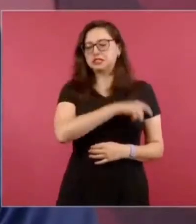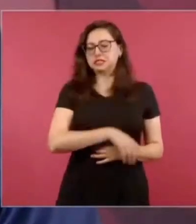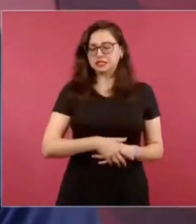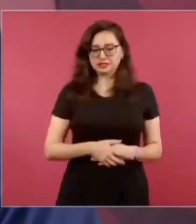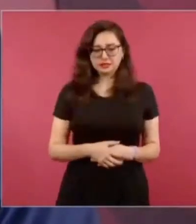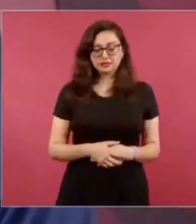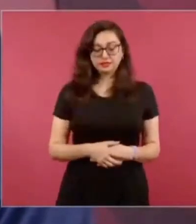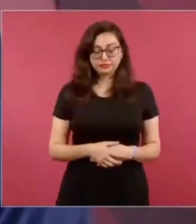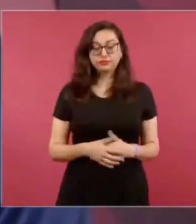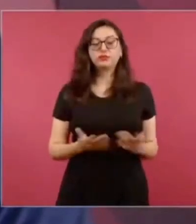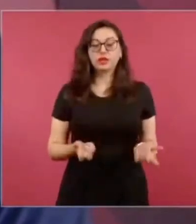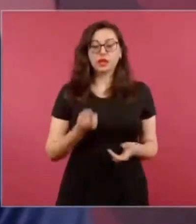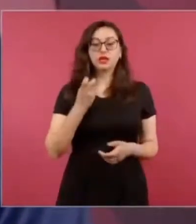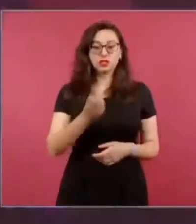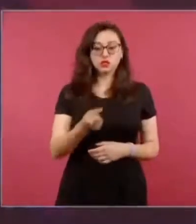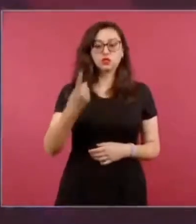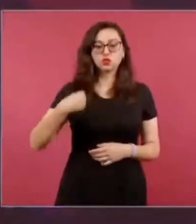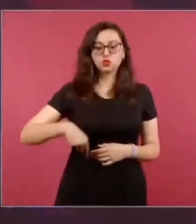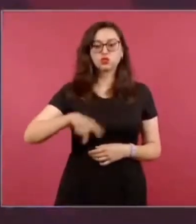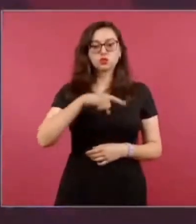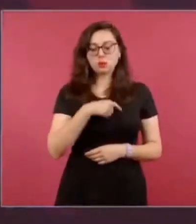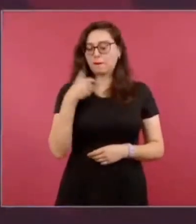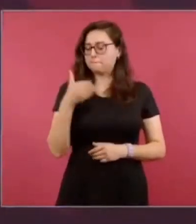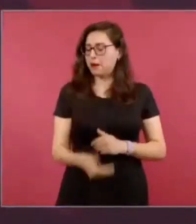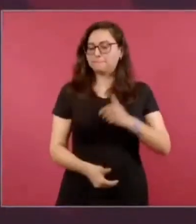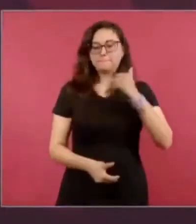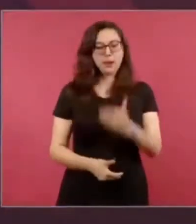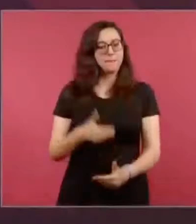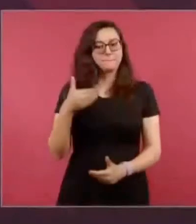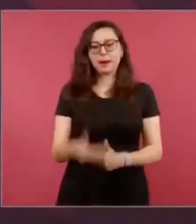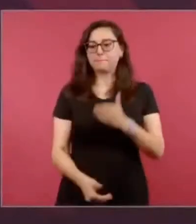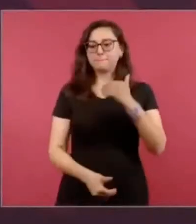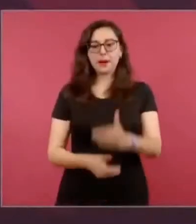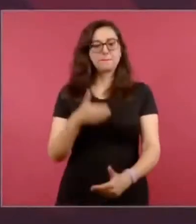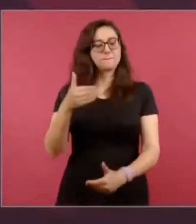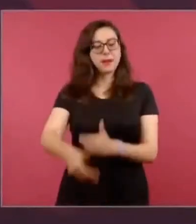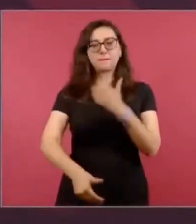Y eso es lo que estamos haciendo, avanzando,